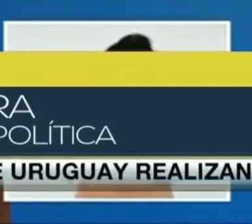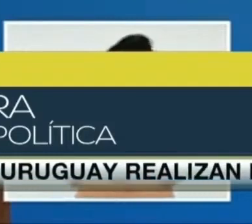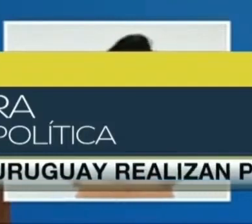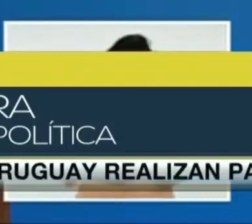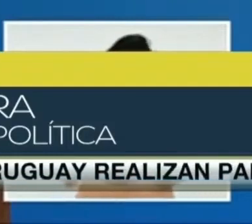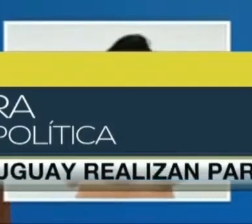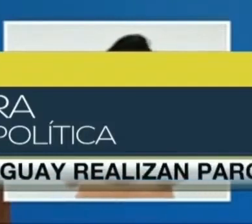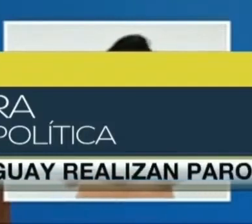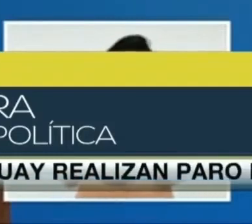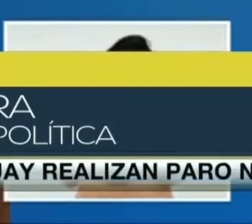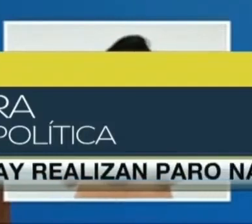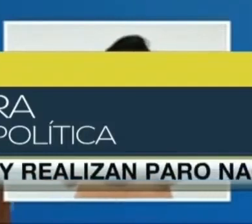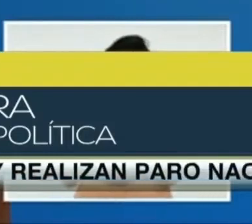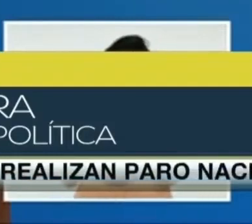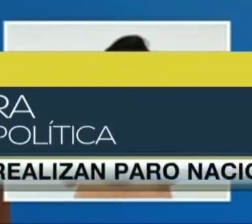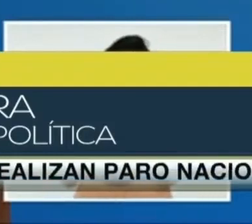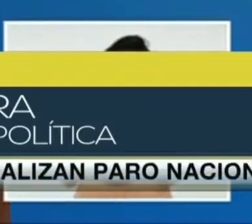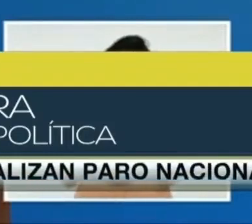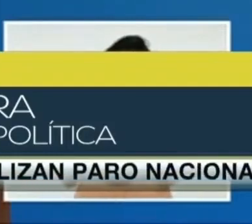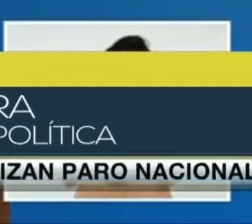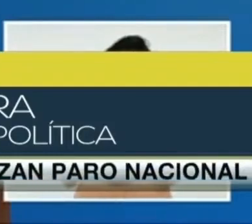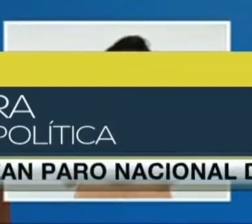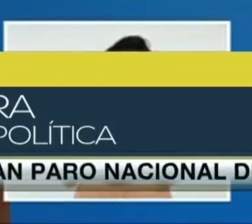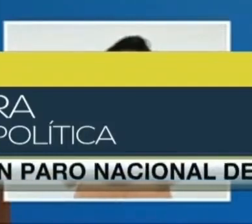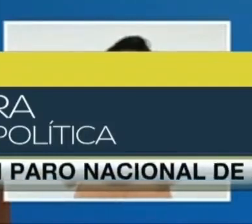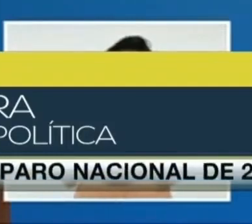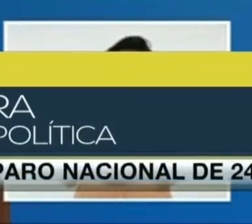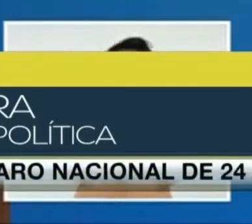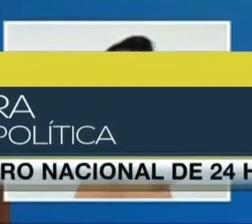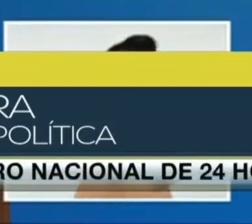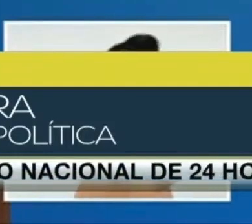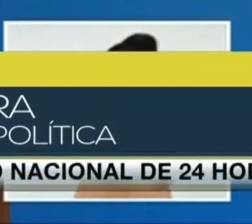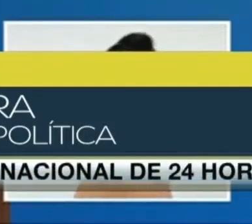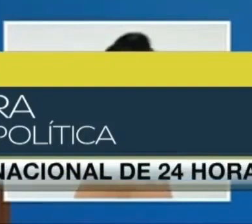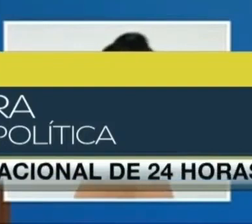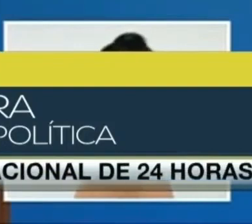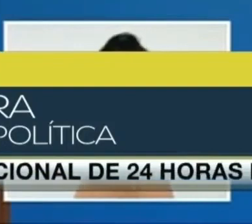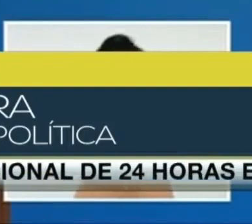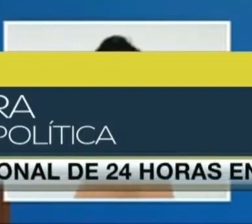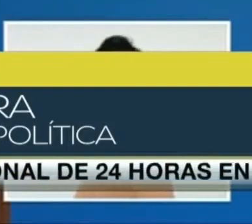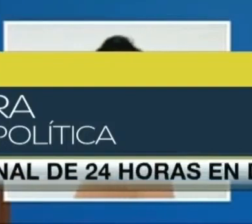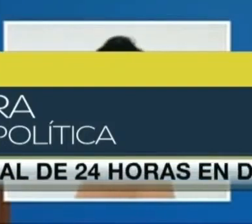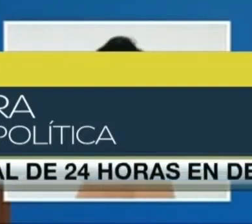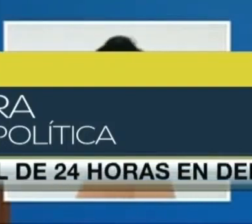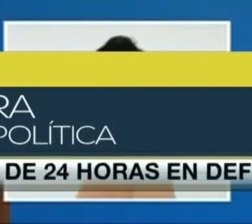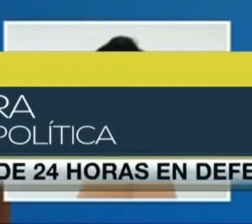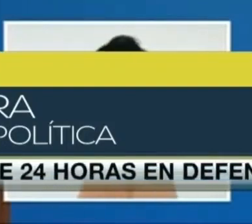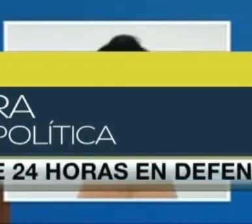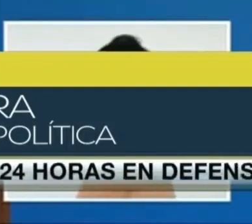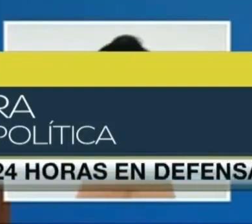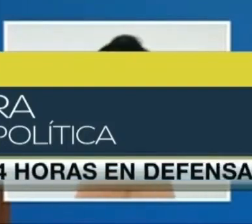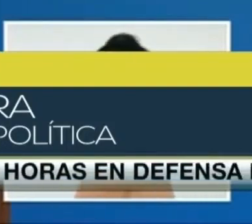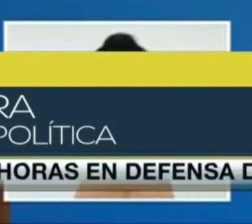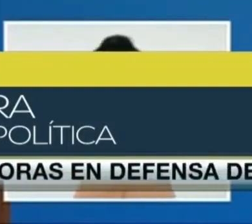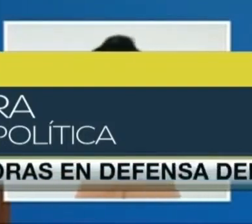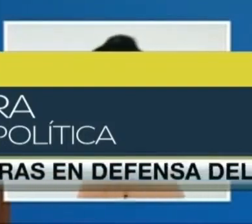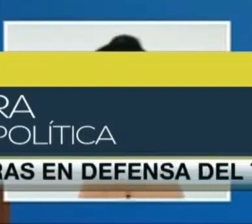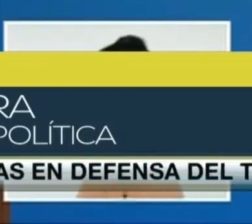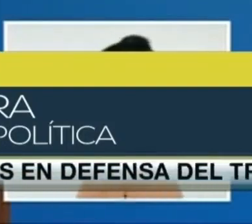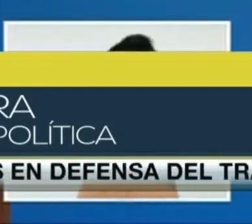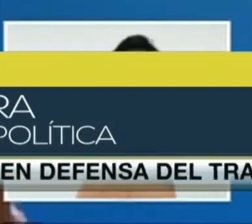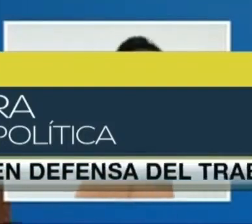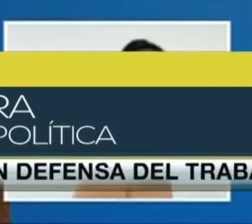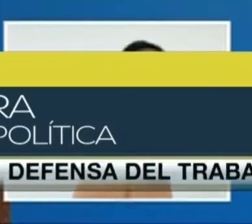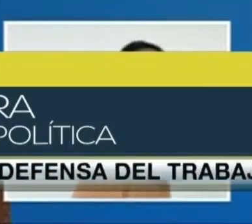Disponemos de toda la evidencia, porque esto además concita un gran rechazo en esos países de